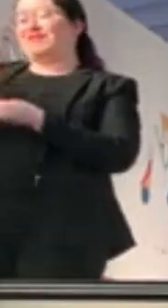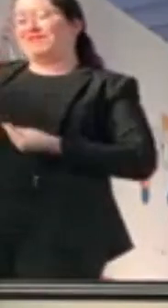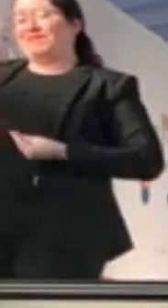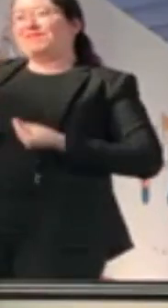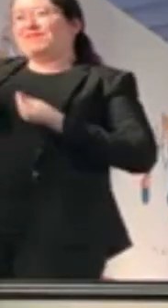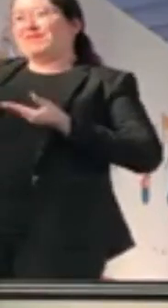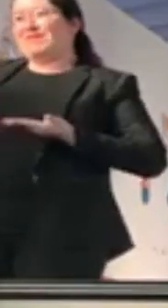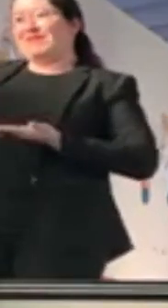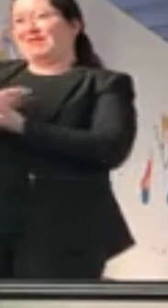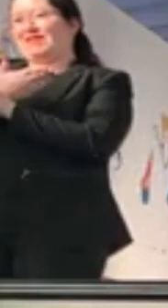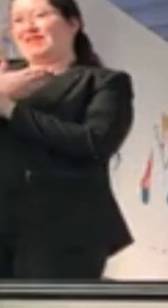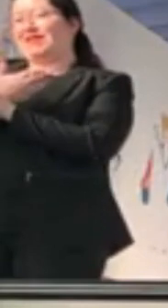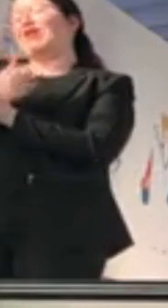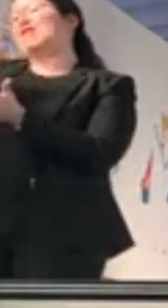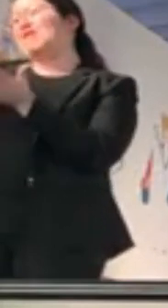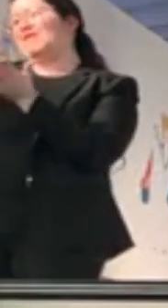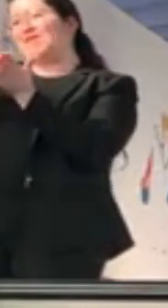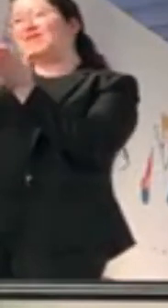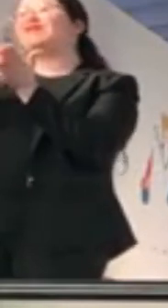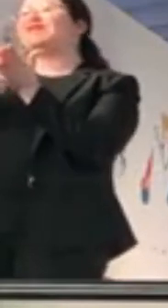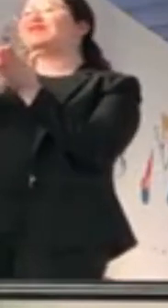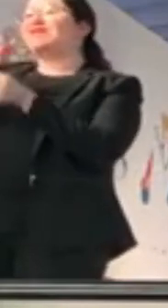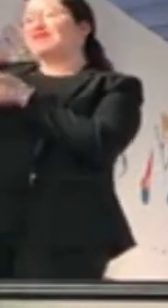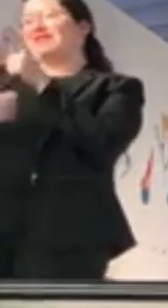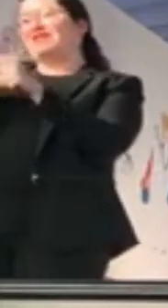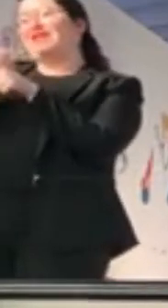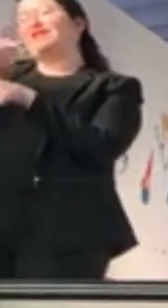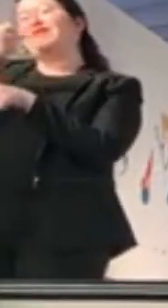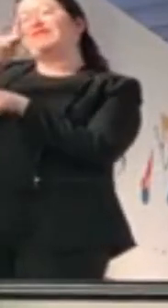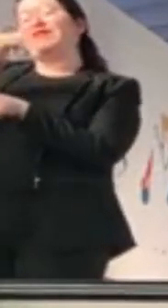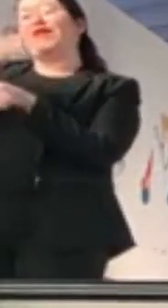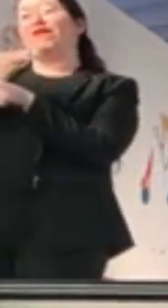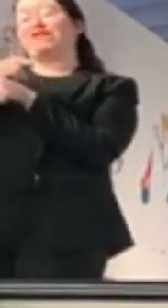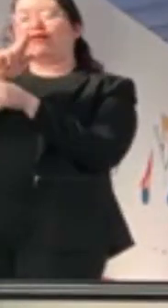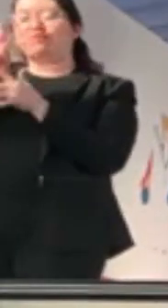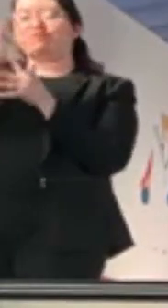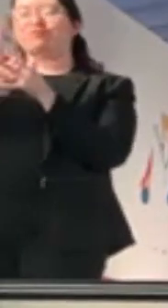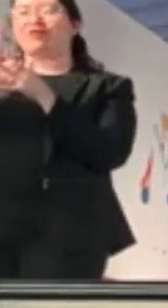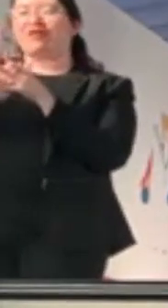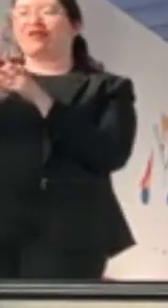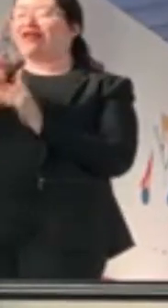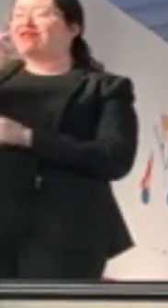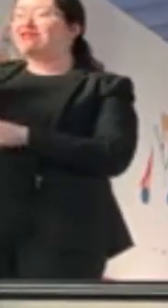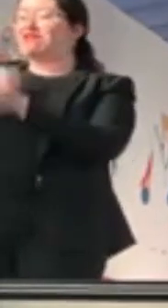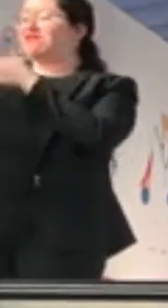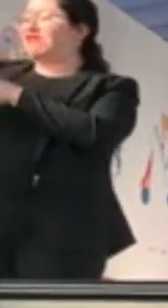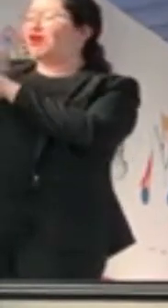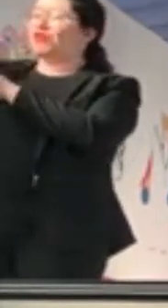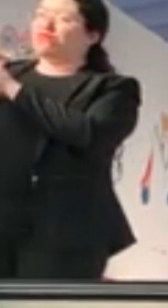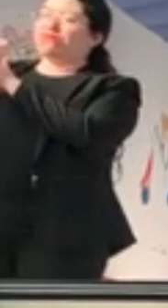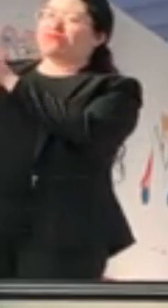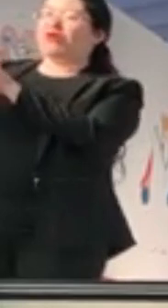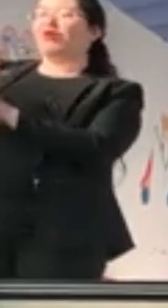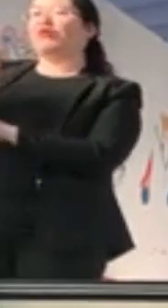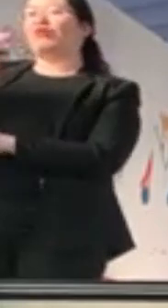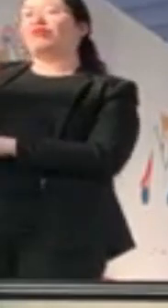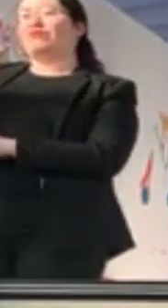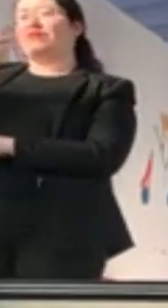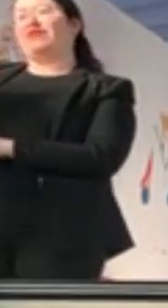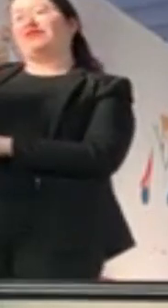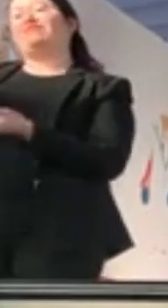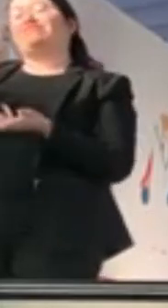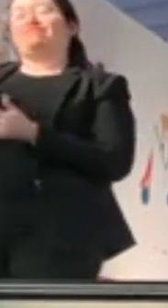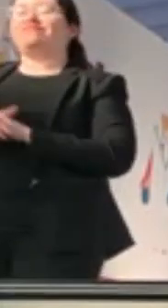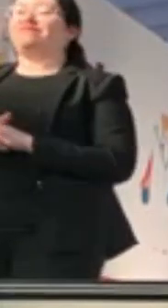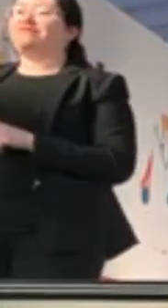Debería ser otra vez el año de Ricardo Flores Magón, pero se cumplen 100 años del asesinato de otro gran revolucionario, Francisco Villa. Así es que